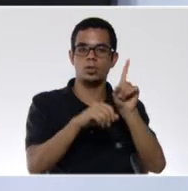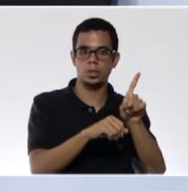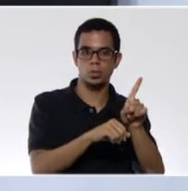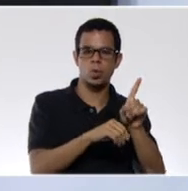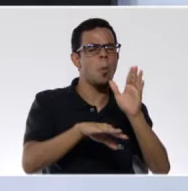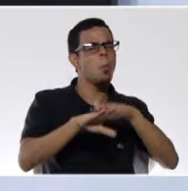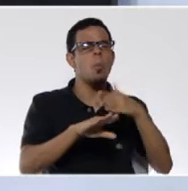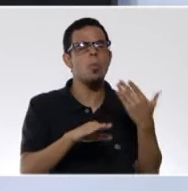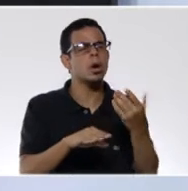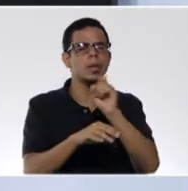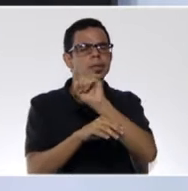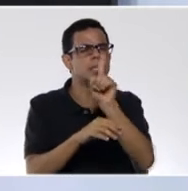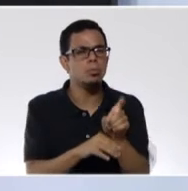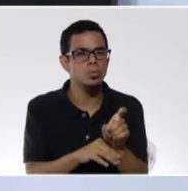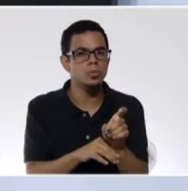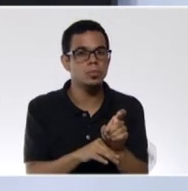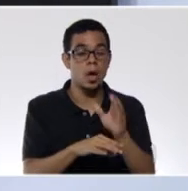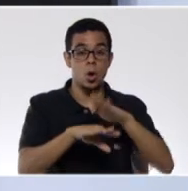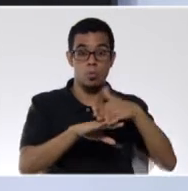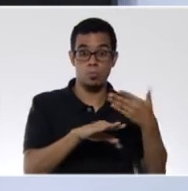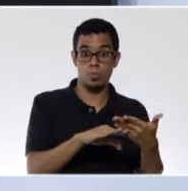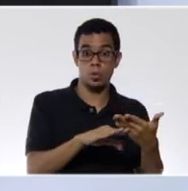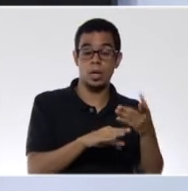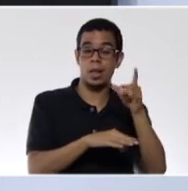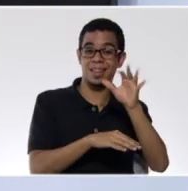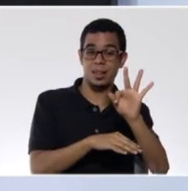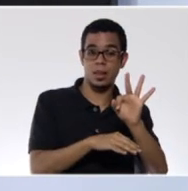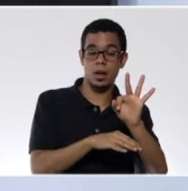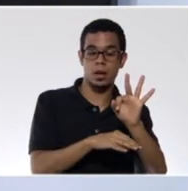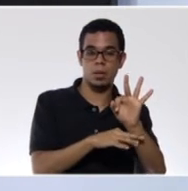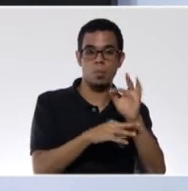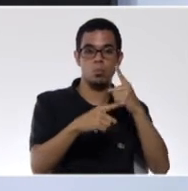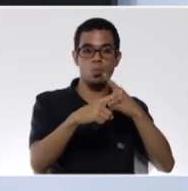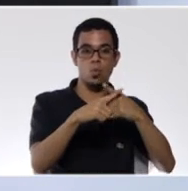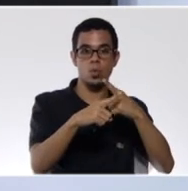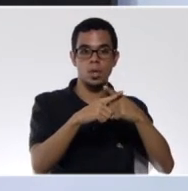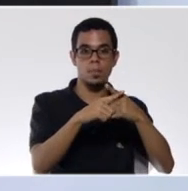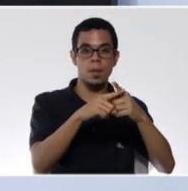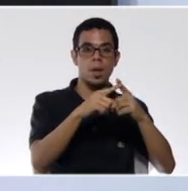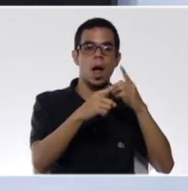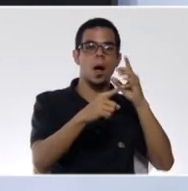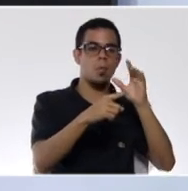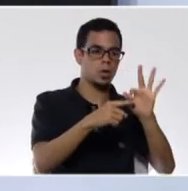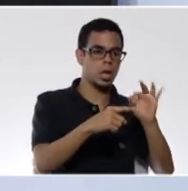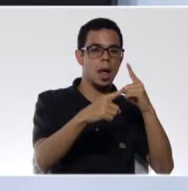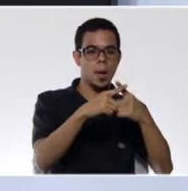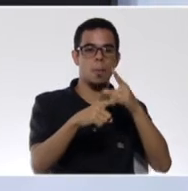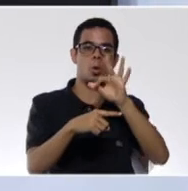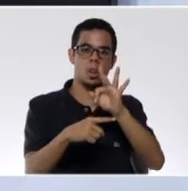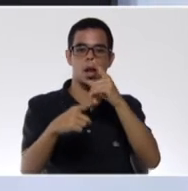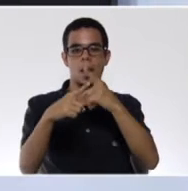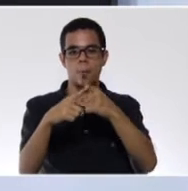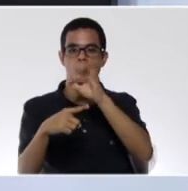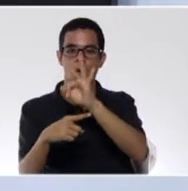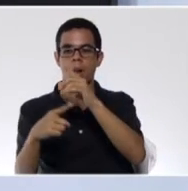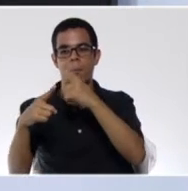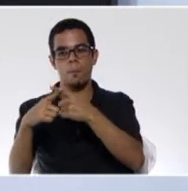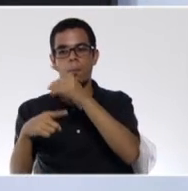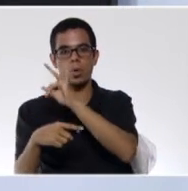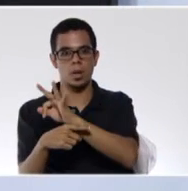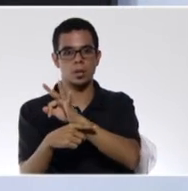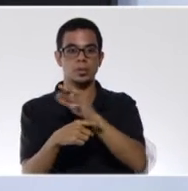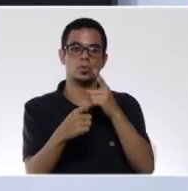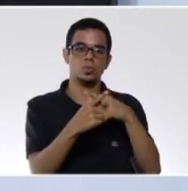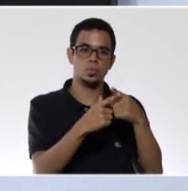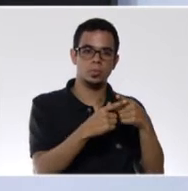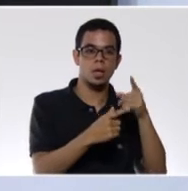da 81? Porque cuando multiplicamos el 3 4 veces por sí mismo, 3 por 3, 9, por